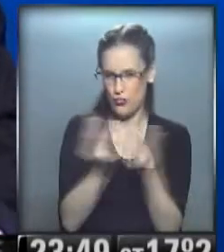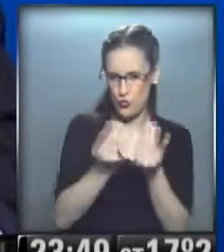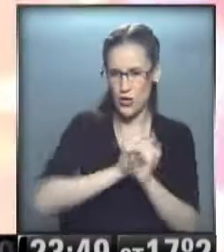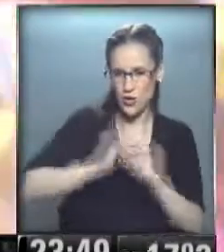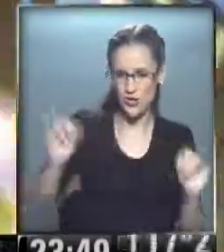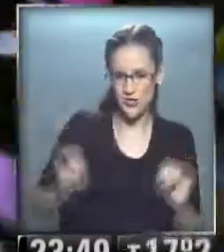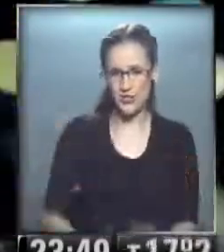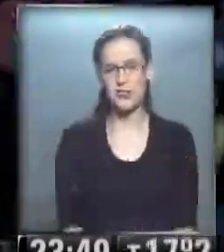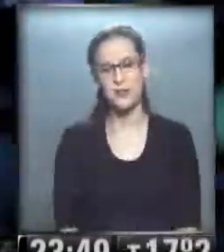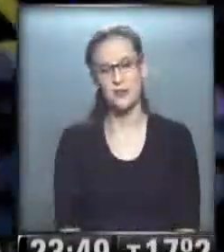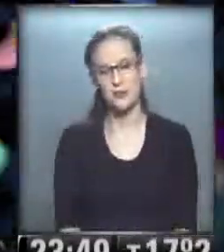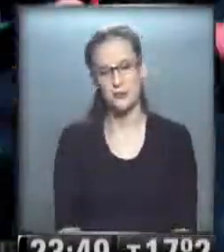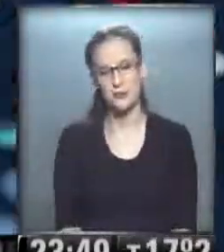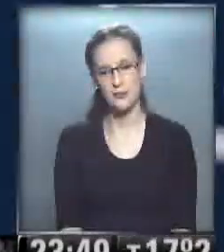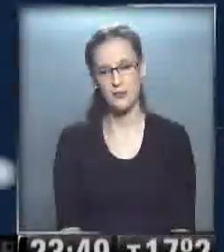noticias.